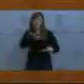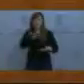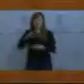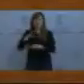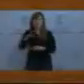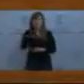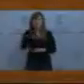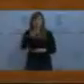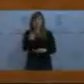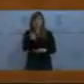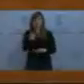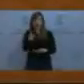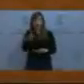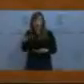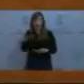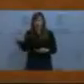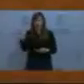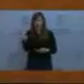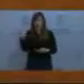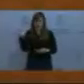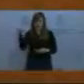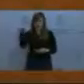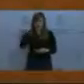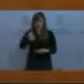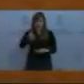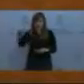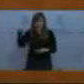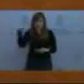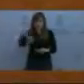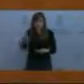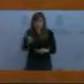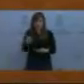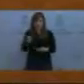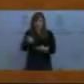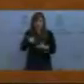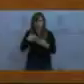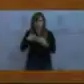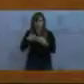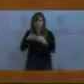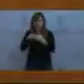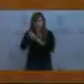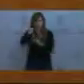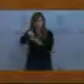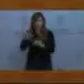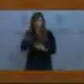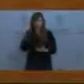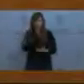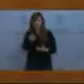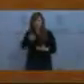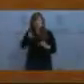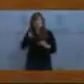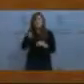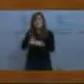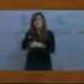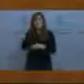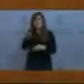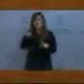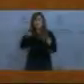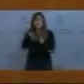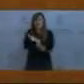Jarrio que debía estar ya desde hace años? Esto, en mi entender, no es una inversión. Esto es,